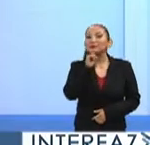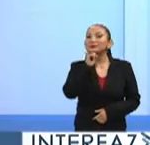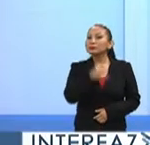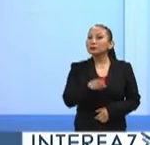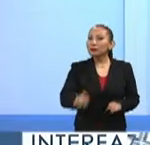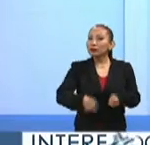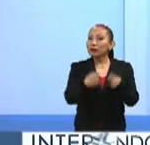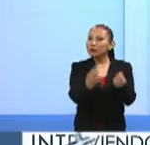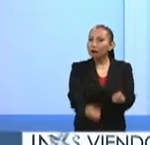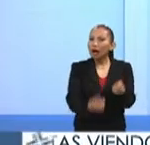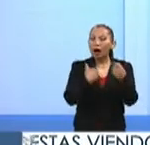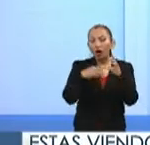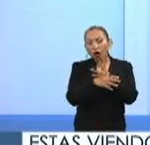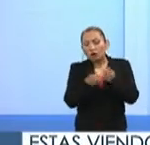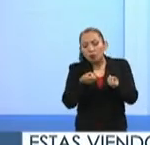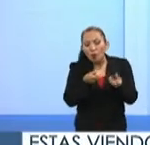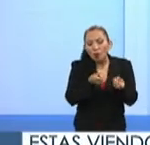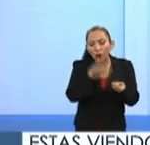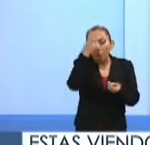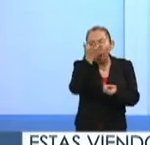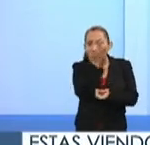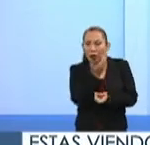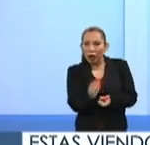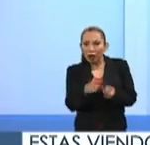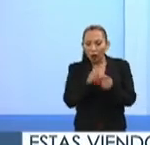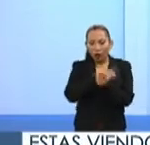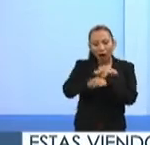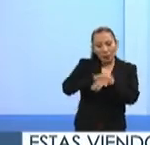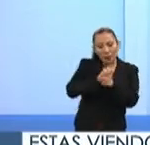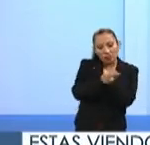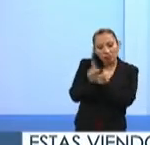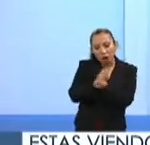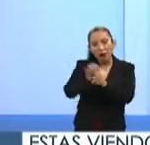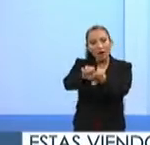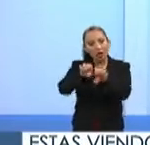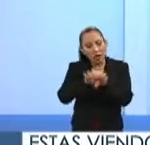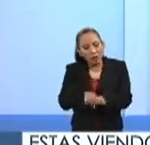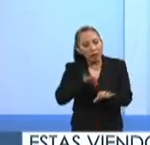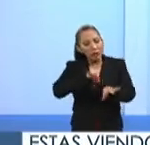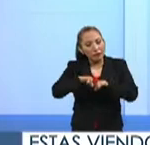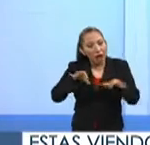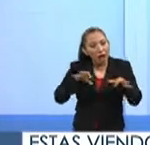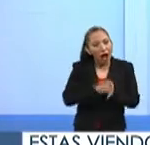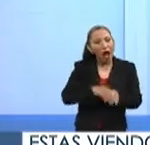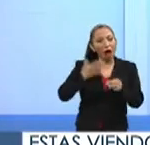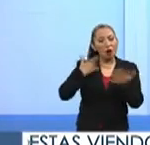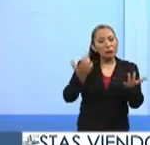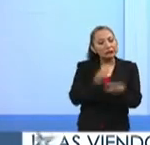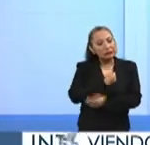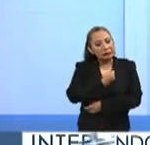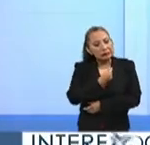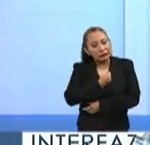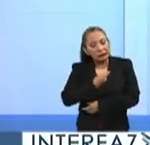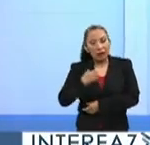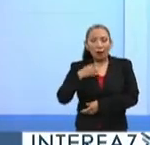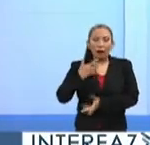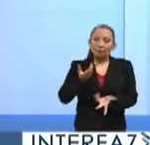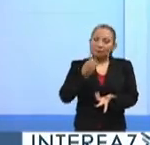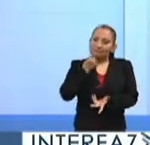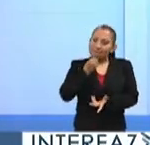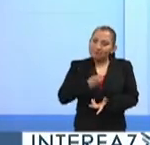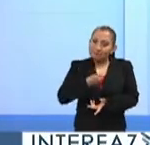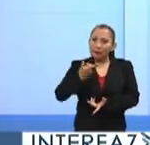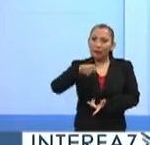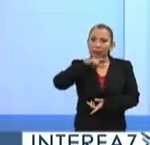les dota de herramientas para desarrollar habilidades como el compañerismo, el trabajo en equipo, la resiliencia, la tolerancia a la frustración,